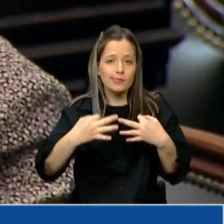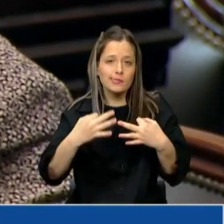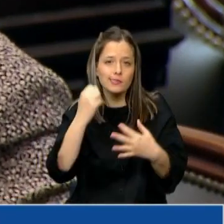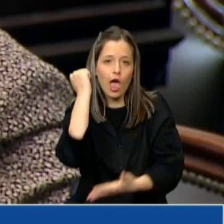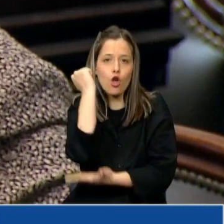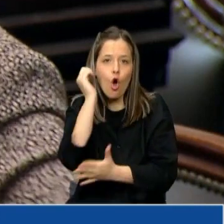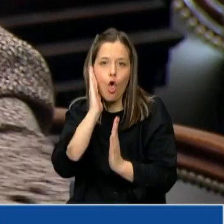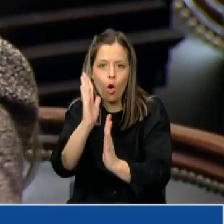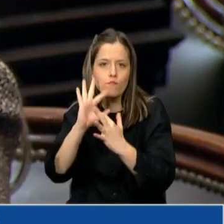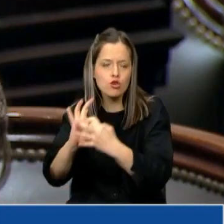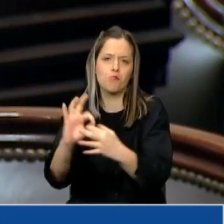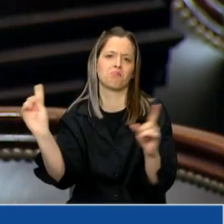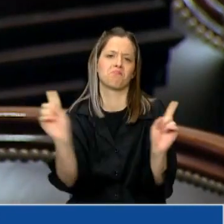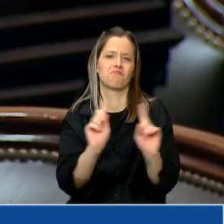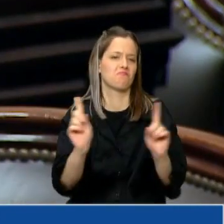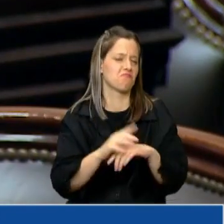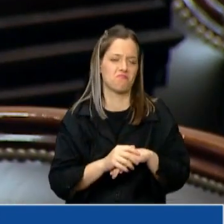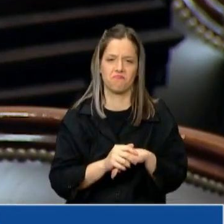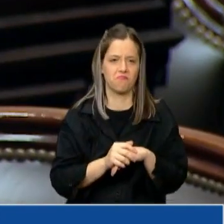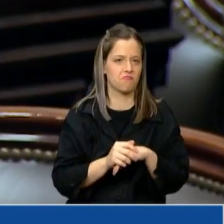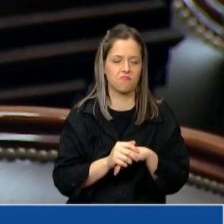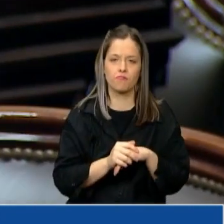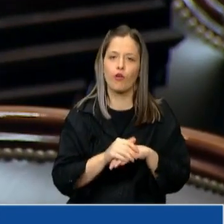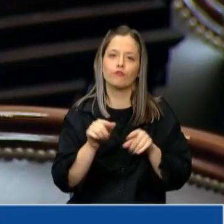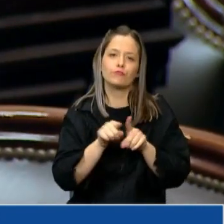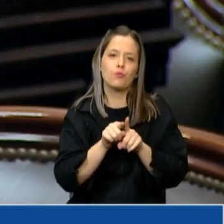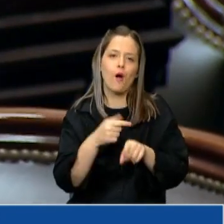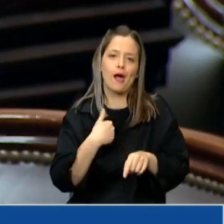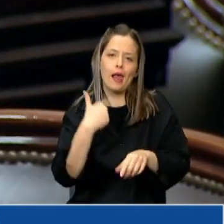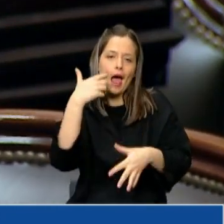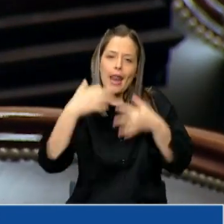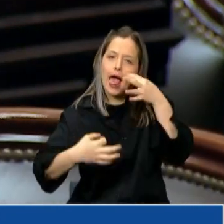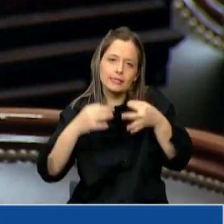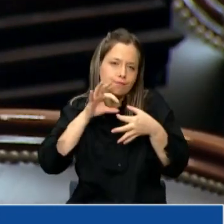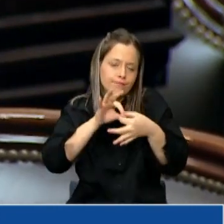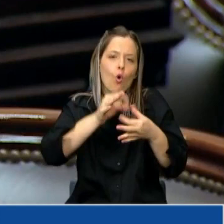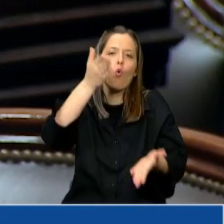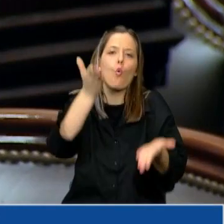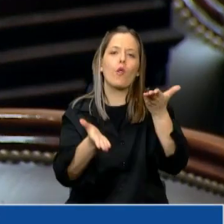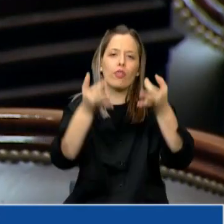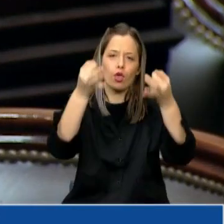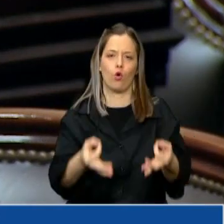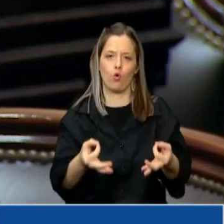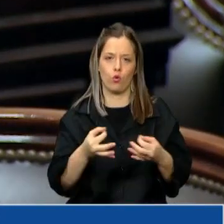económico. Se va a enmarcar en lo estrictamente jurídico.